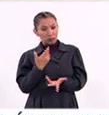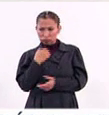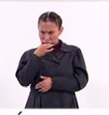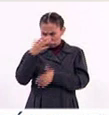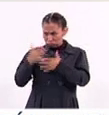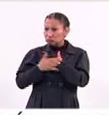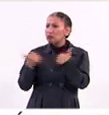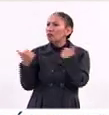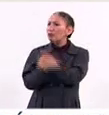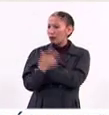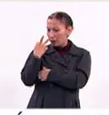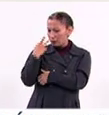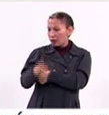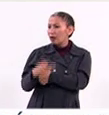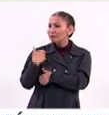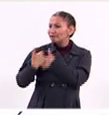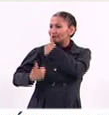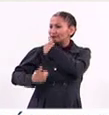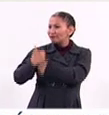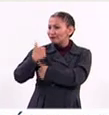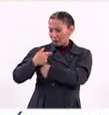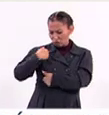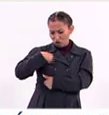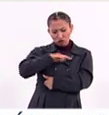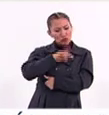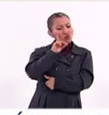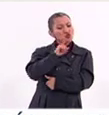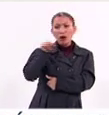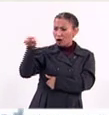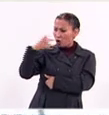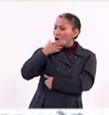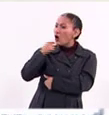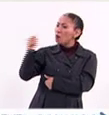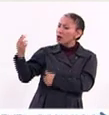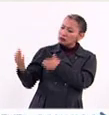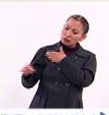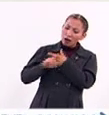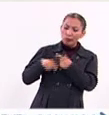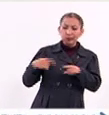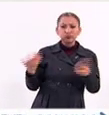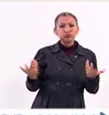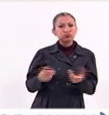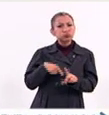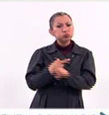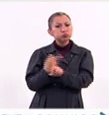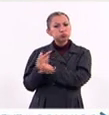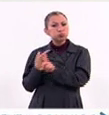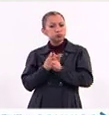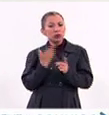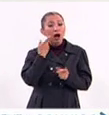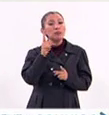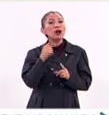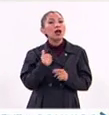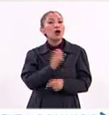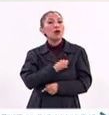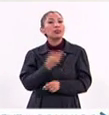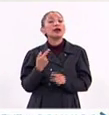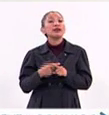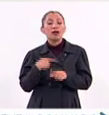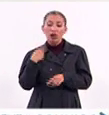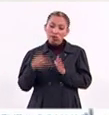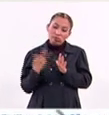a Axayácatl, donde le dicen que ellas retan a los hombres a tener relaciones con ellas y a ver quién aguanta